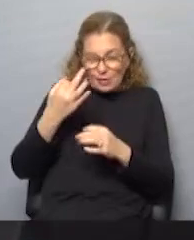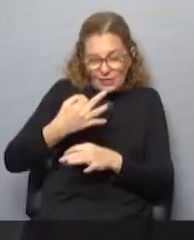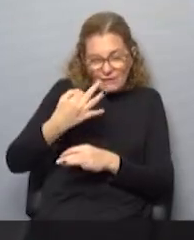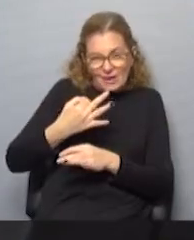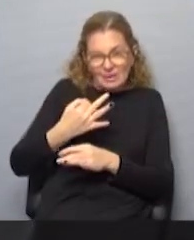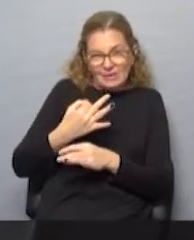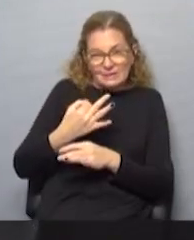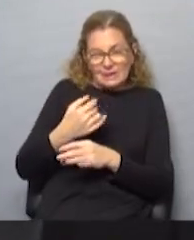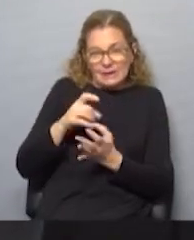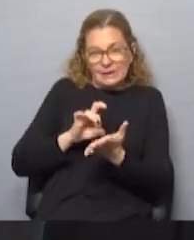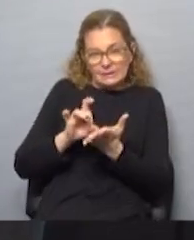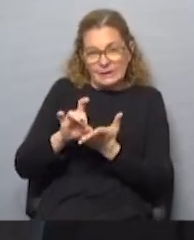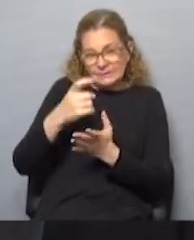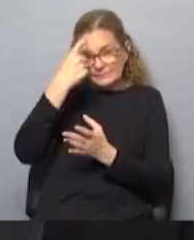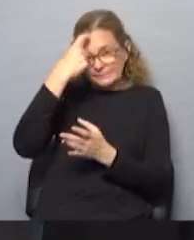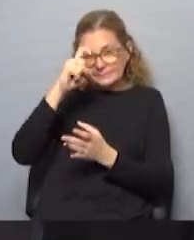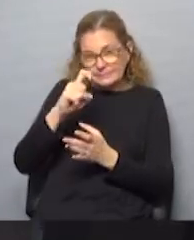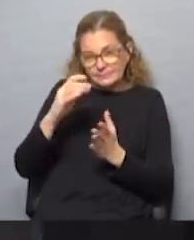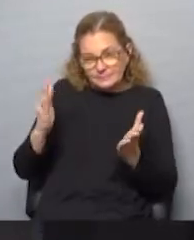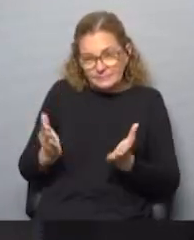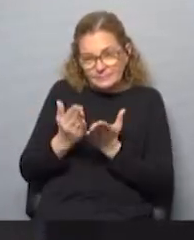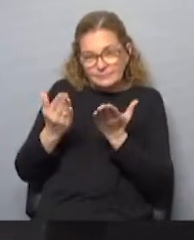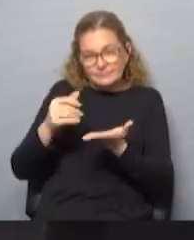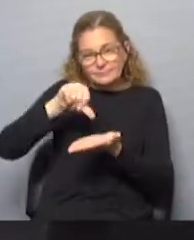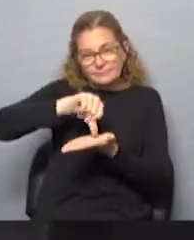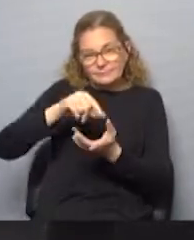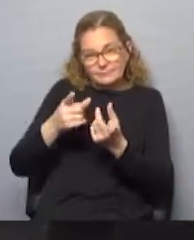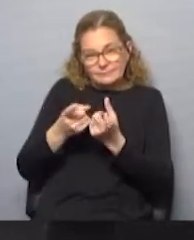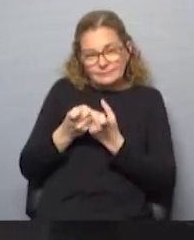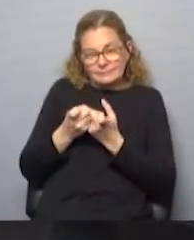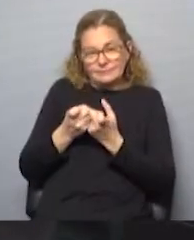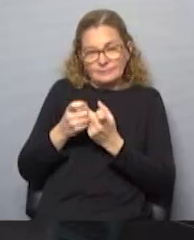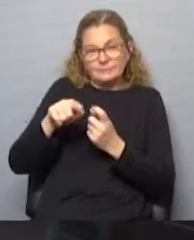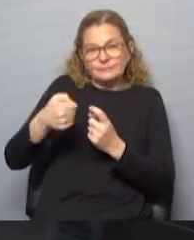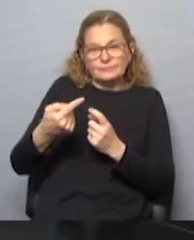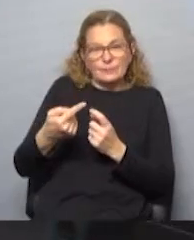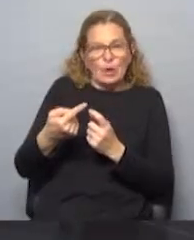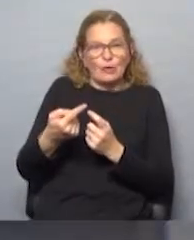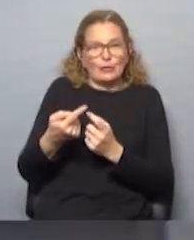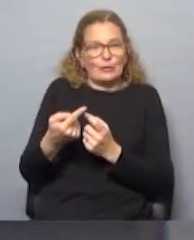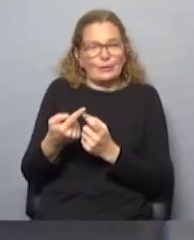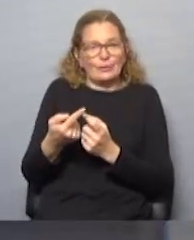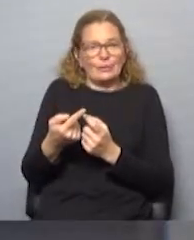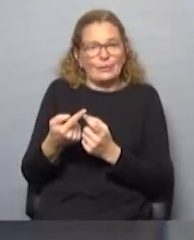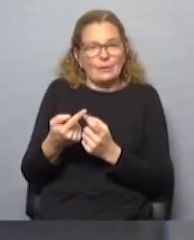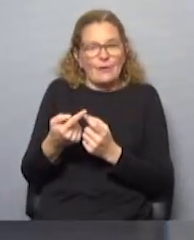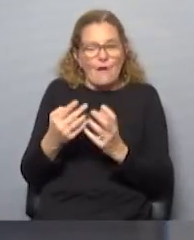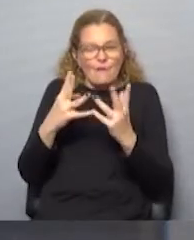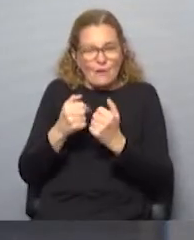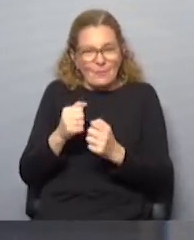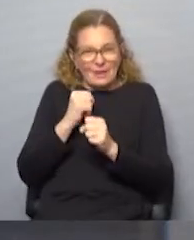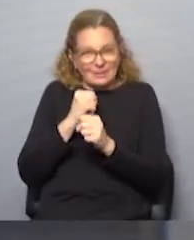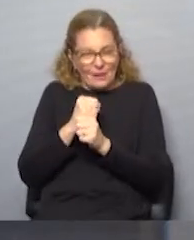un sistema científico que puede impulsarnos como país necesitamos otro tipo de condiciones digamos